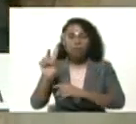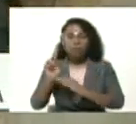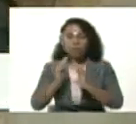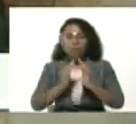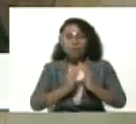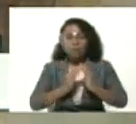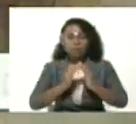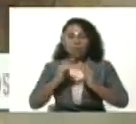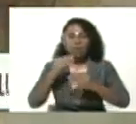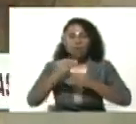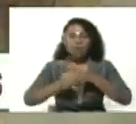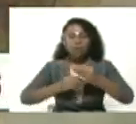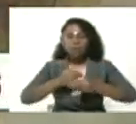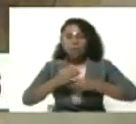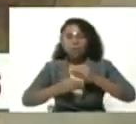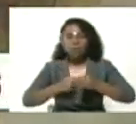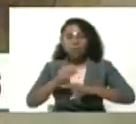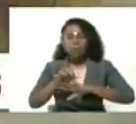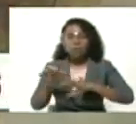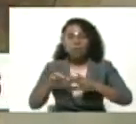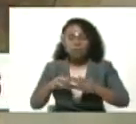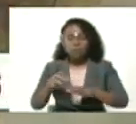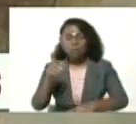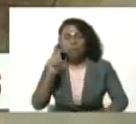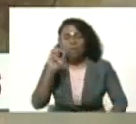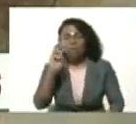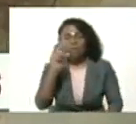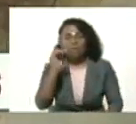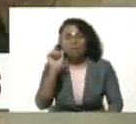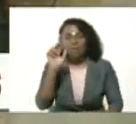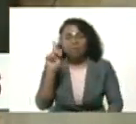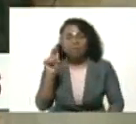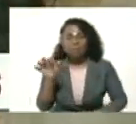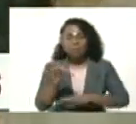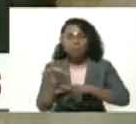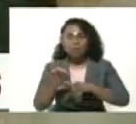en ejecución en el municipio Tovar y el municipio